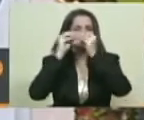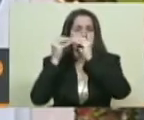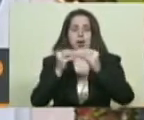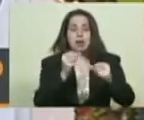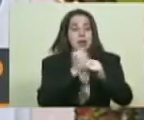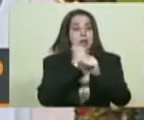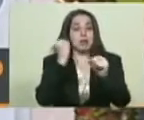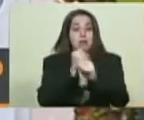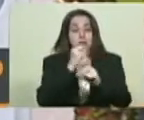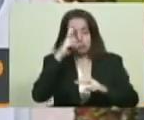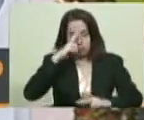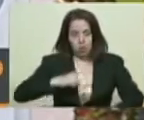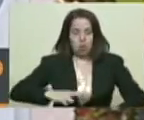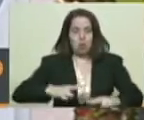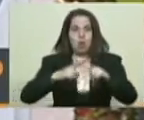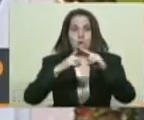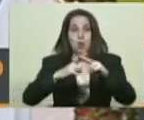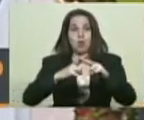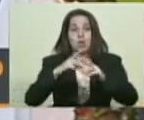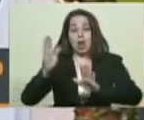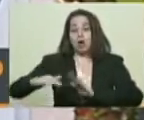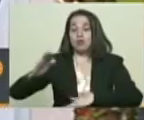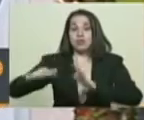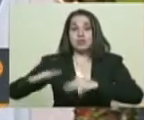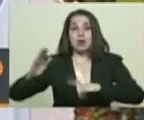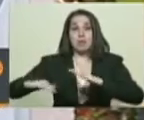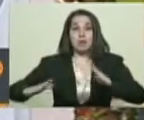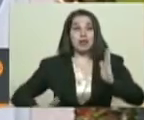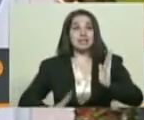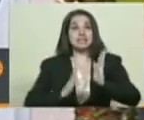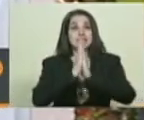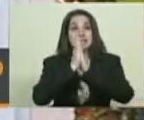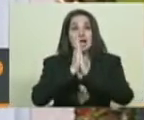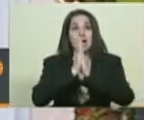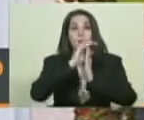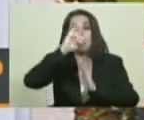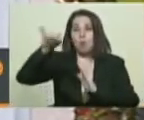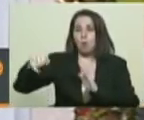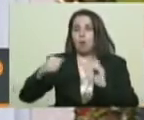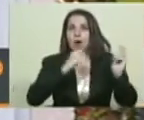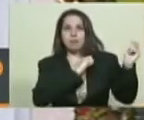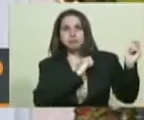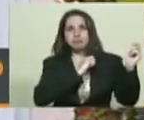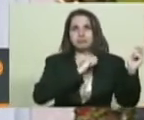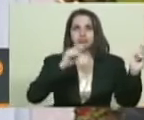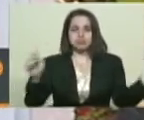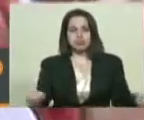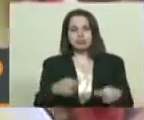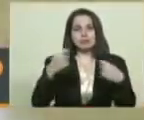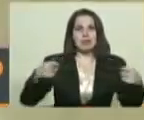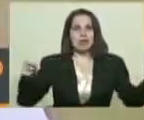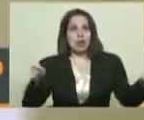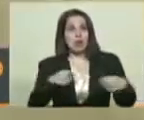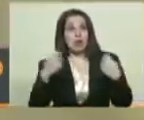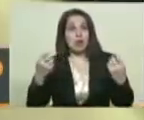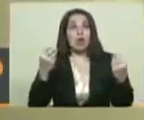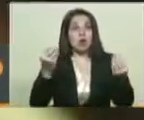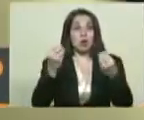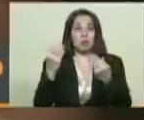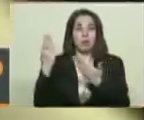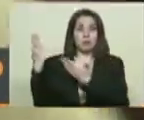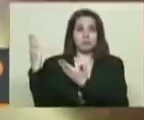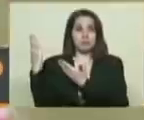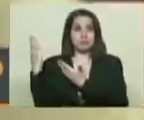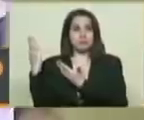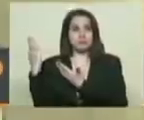lograr el reconocimiento de los tambores de San Juan como patrimonio cultural de la humanidad. Y los tambores de San Juan